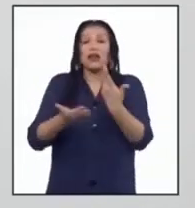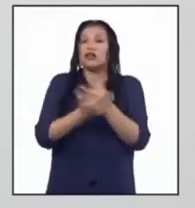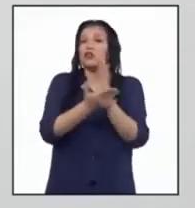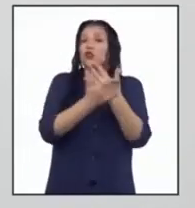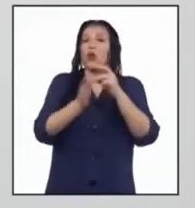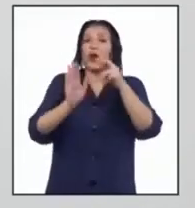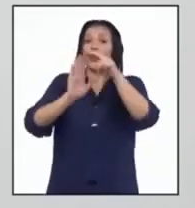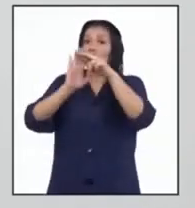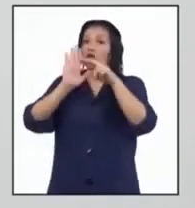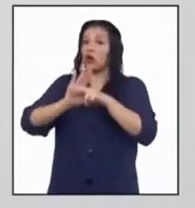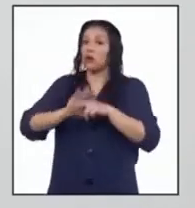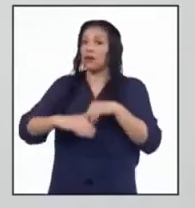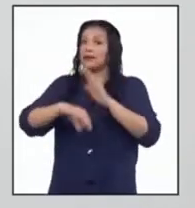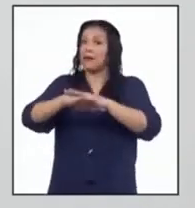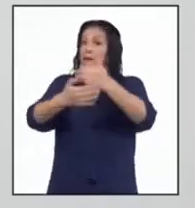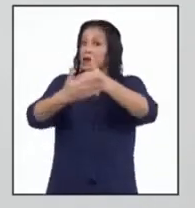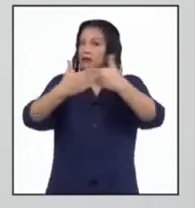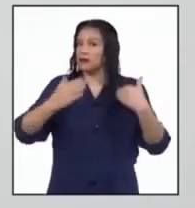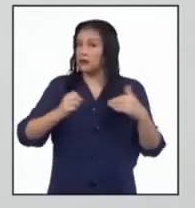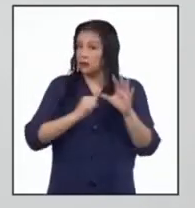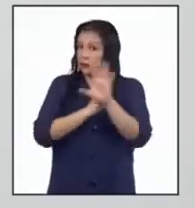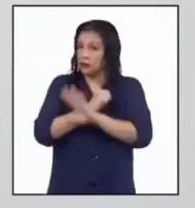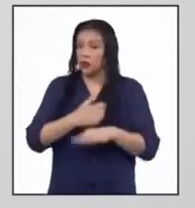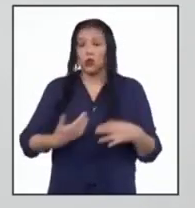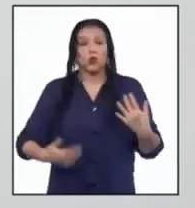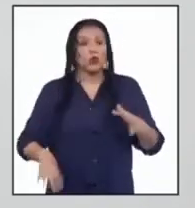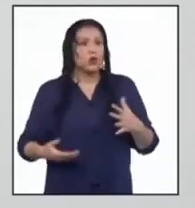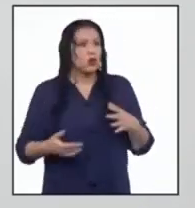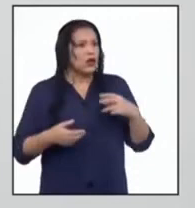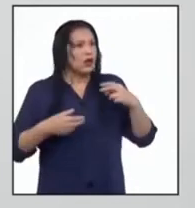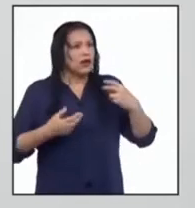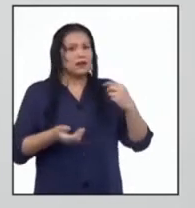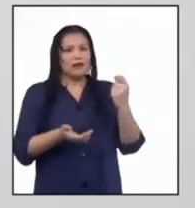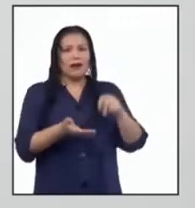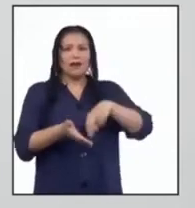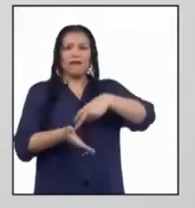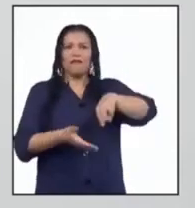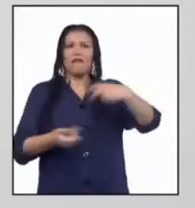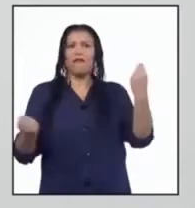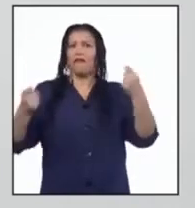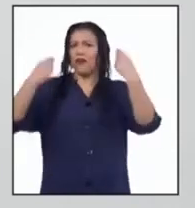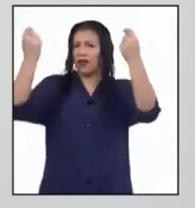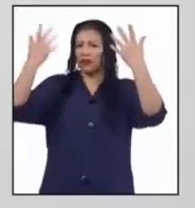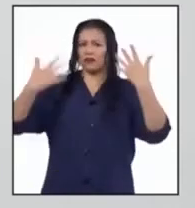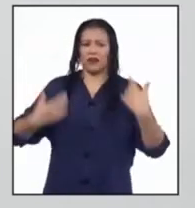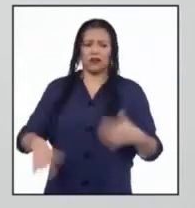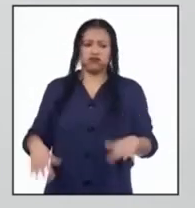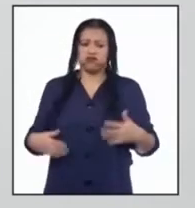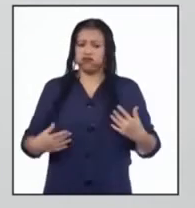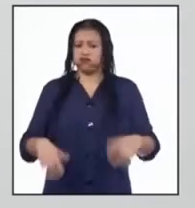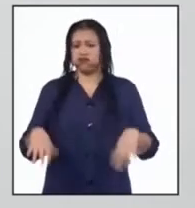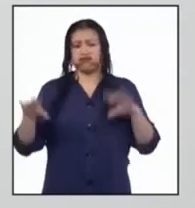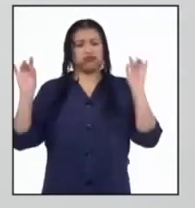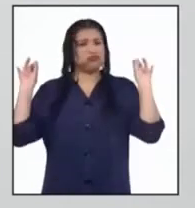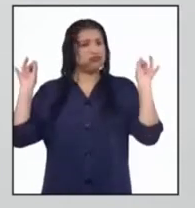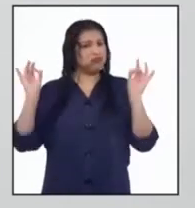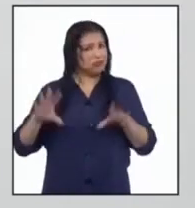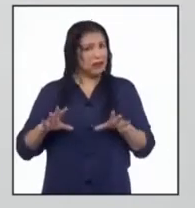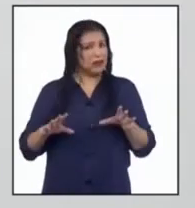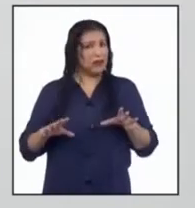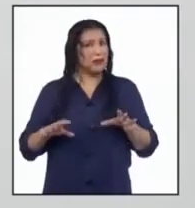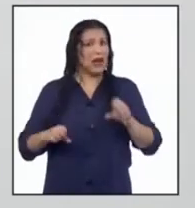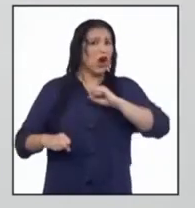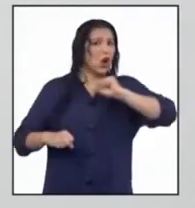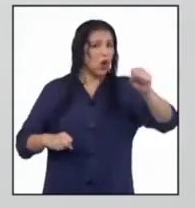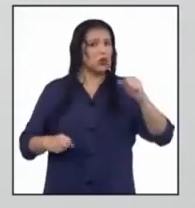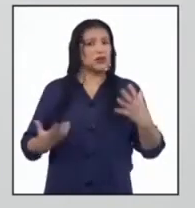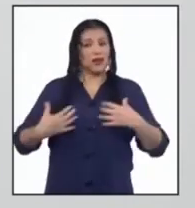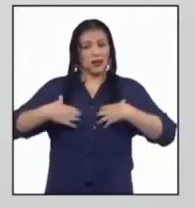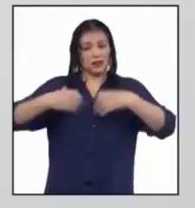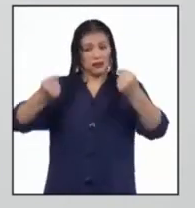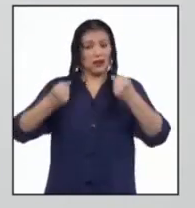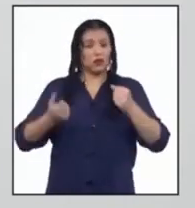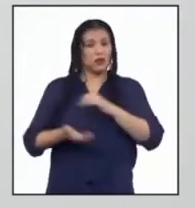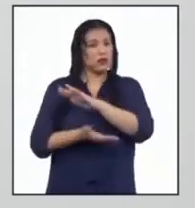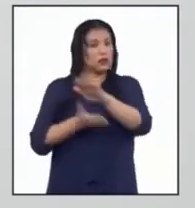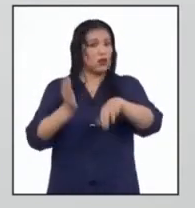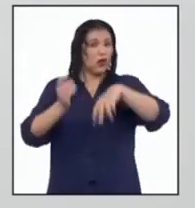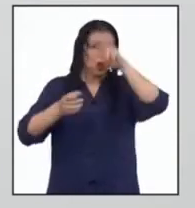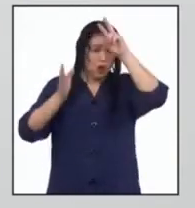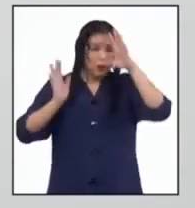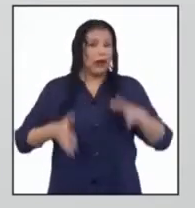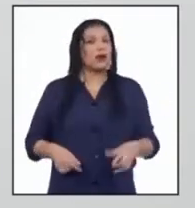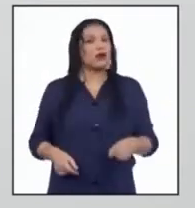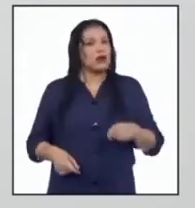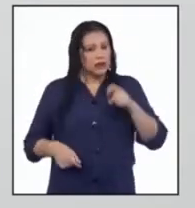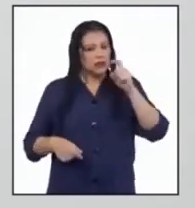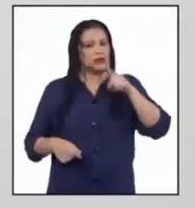prevención? Esa fiesta era, en realidad, un atentado contra la salud pública y